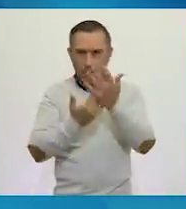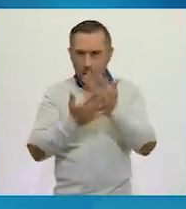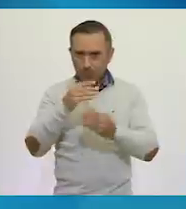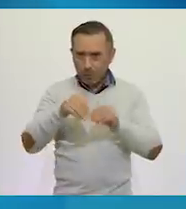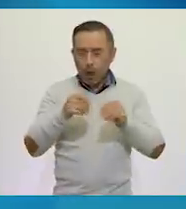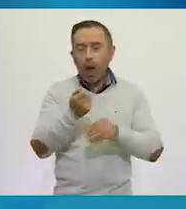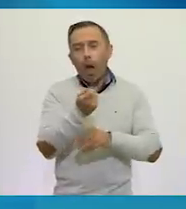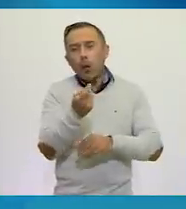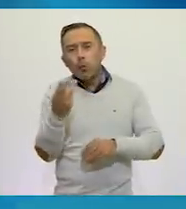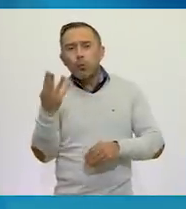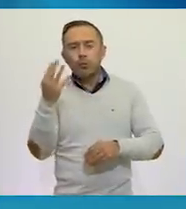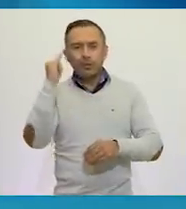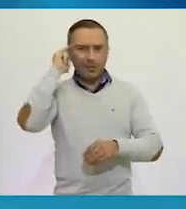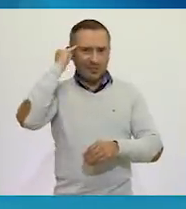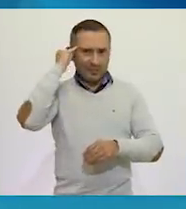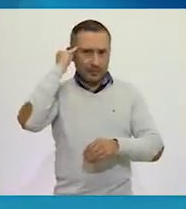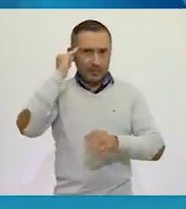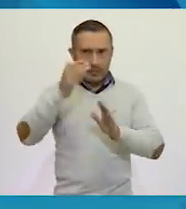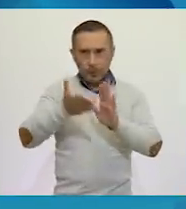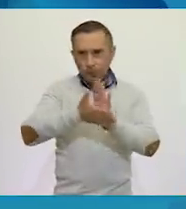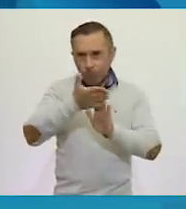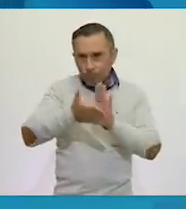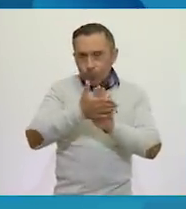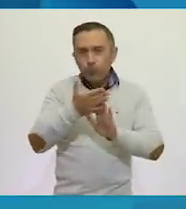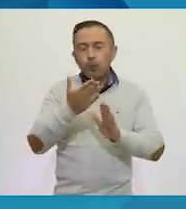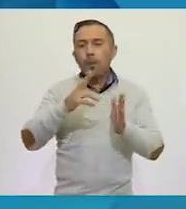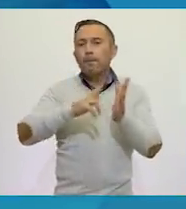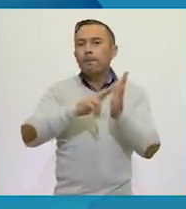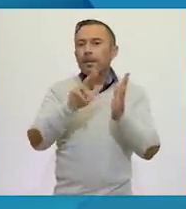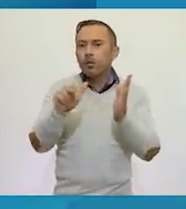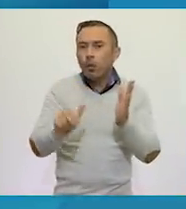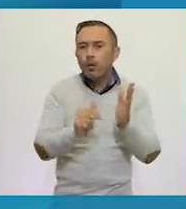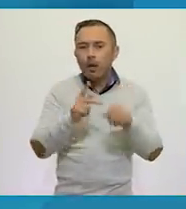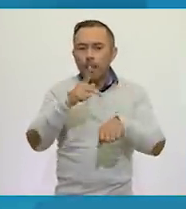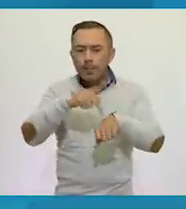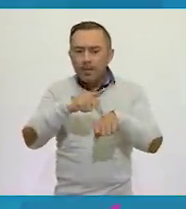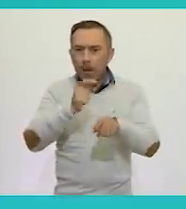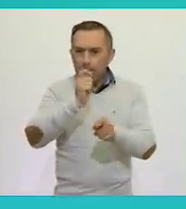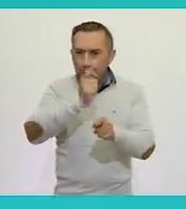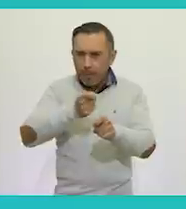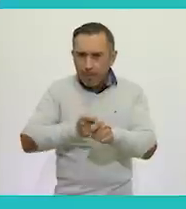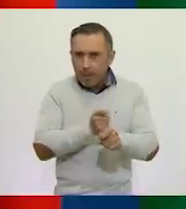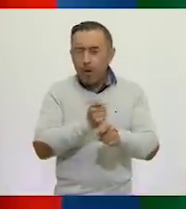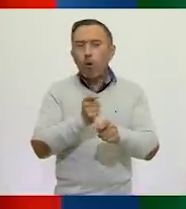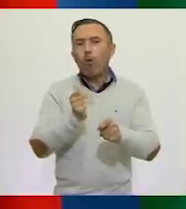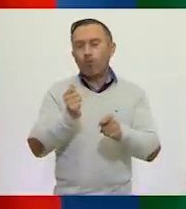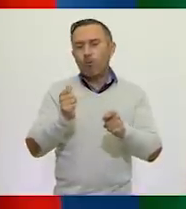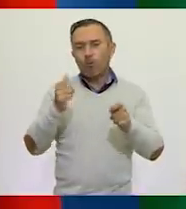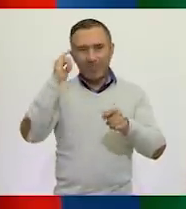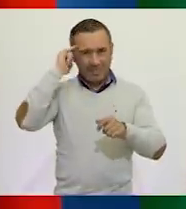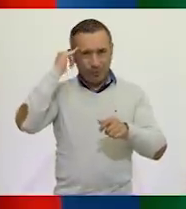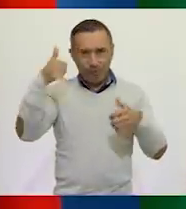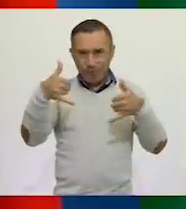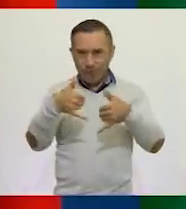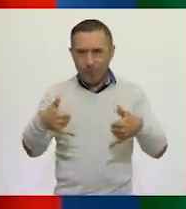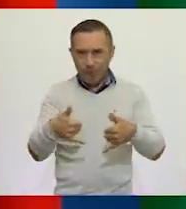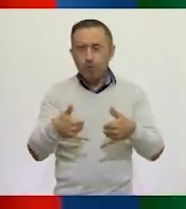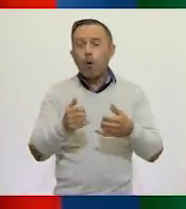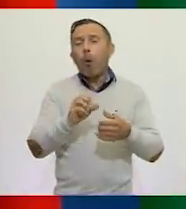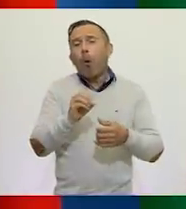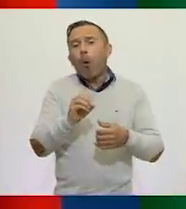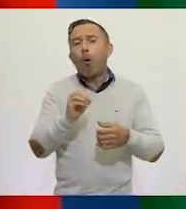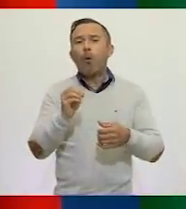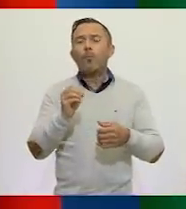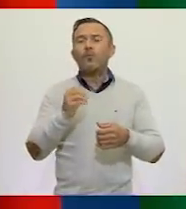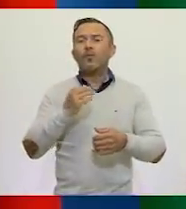la albañilería, eran pintores, talladores de piedra y alfareros. Otros se dedicaban a la orfebrería o a